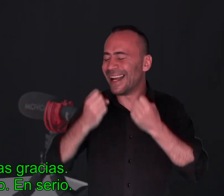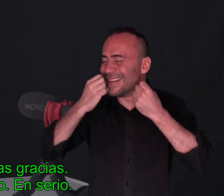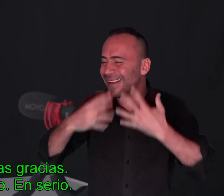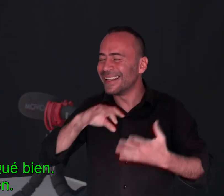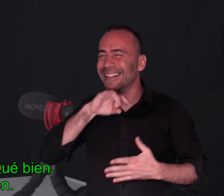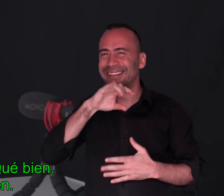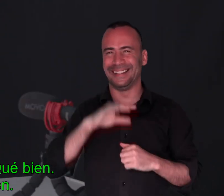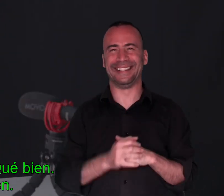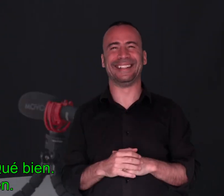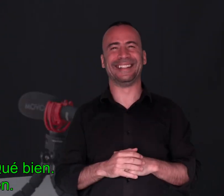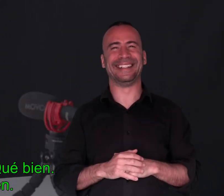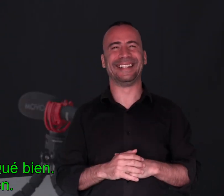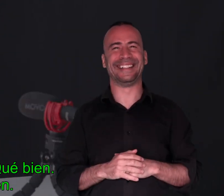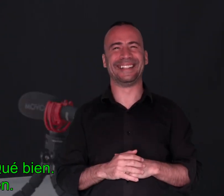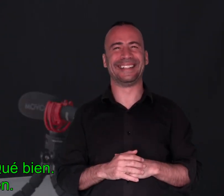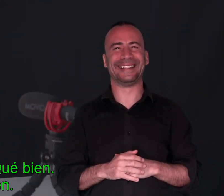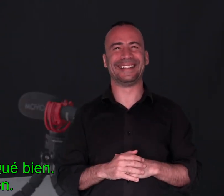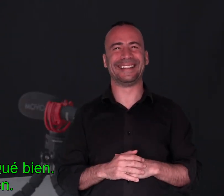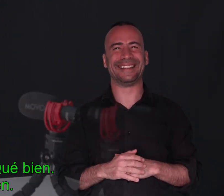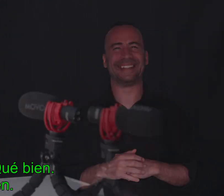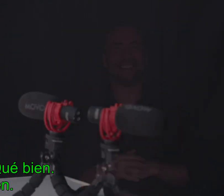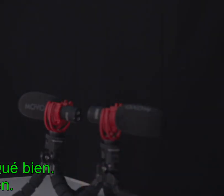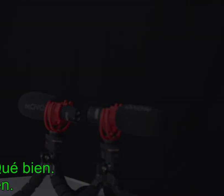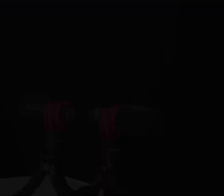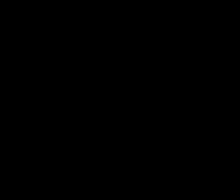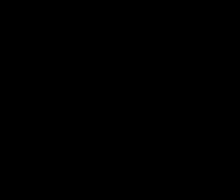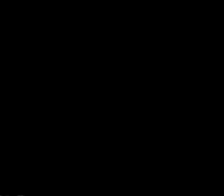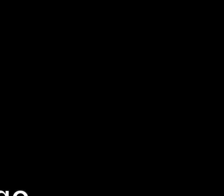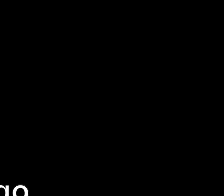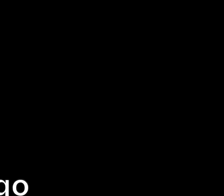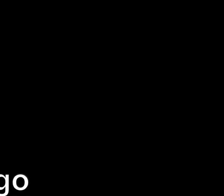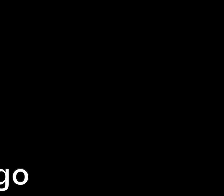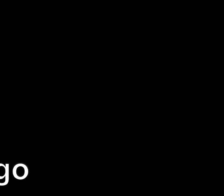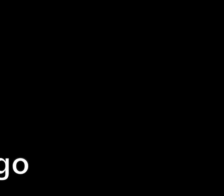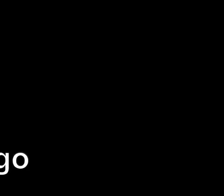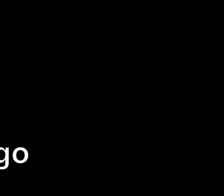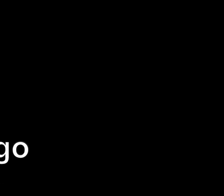encantado en serio qué rápido Qué bien qué bien